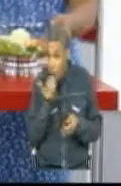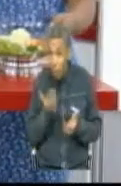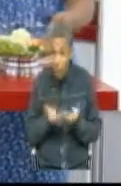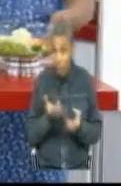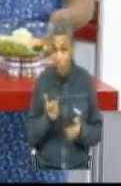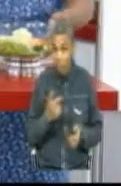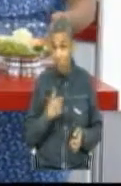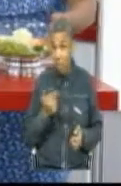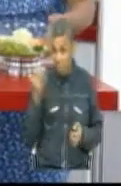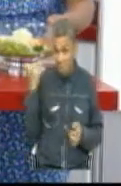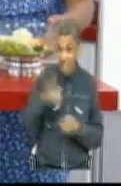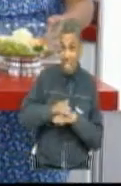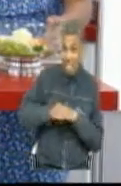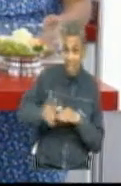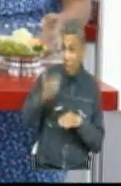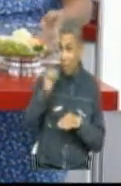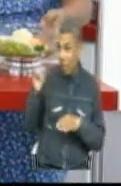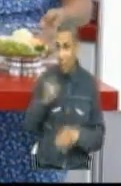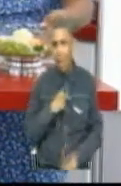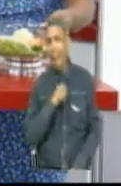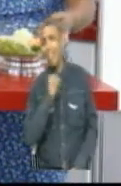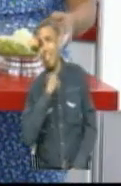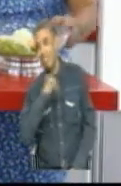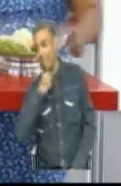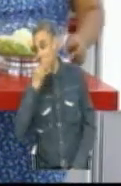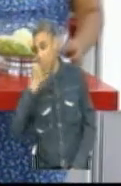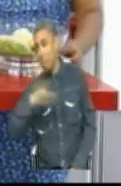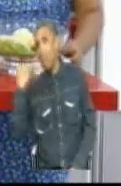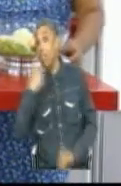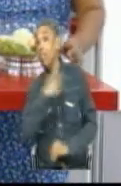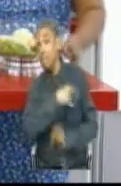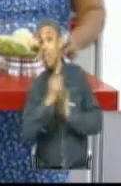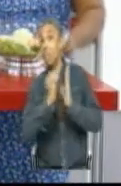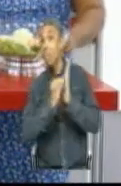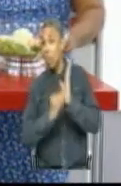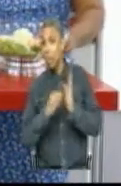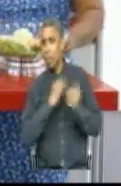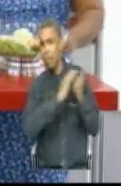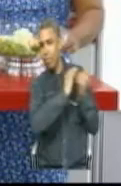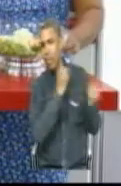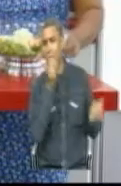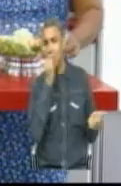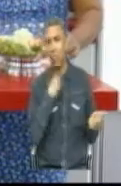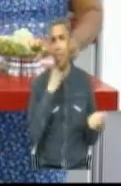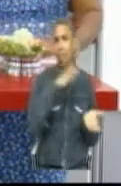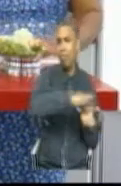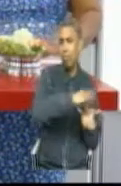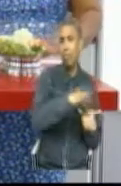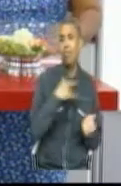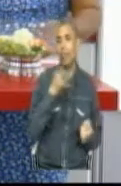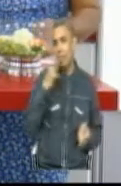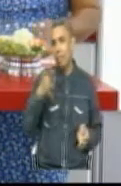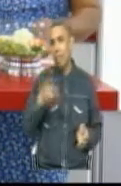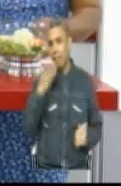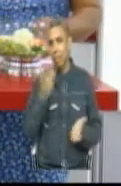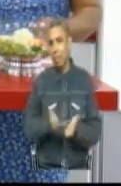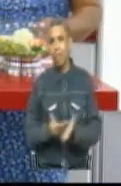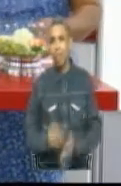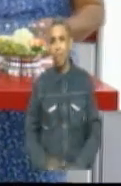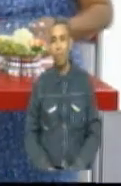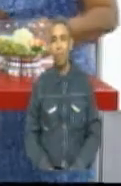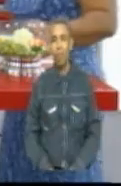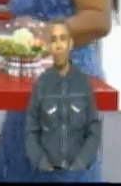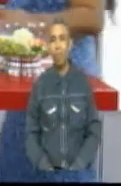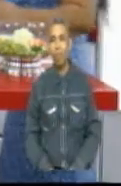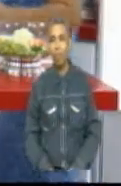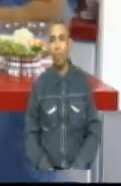yo les voy a mostrar de pronto aquí le puede agregar el poquito que voy a utilizar claro que sí venga la